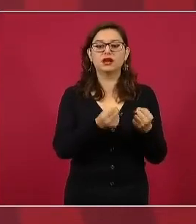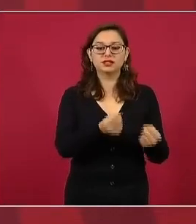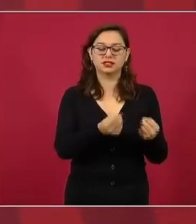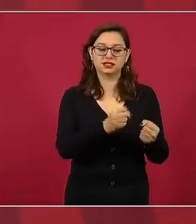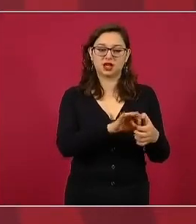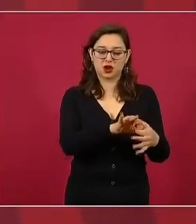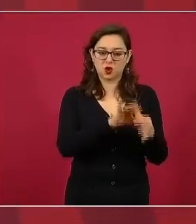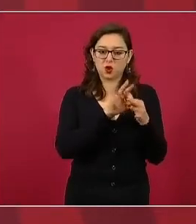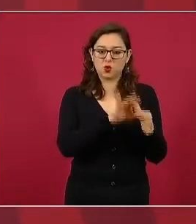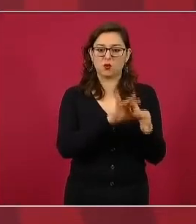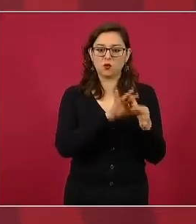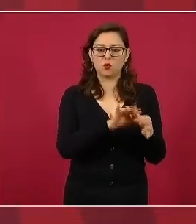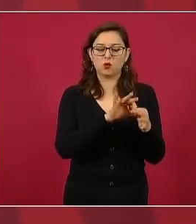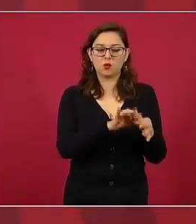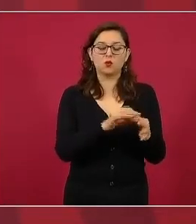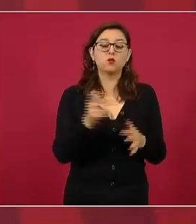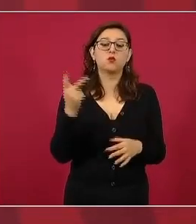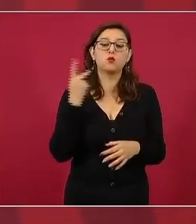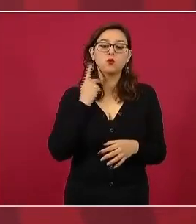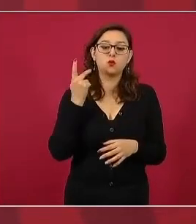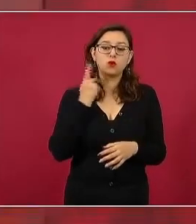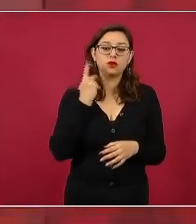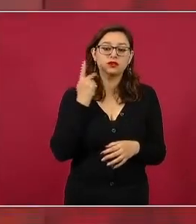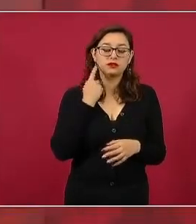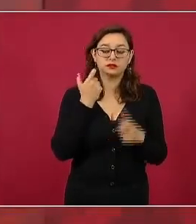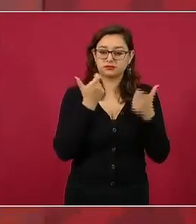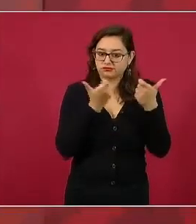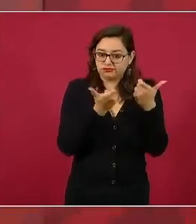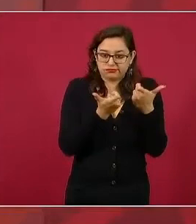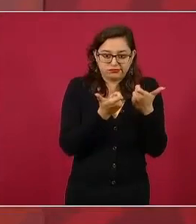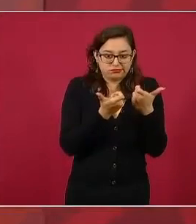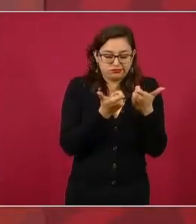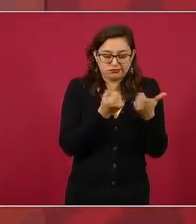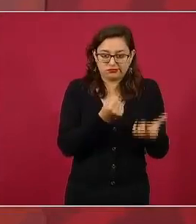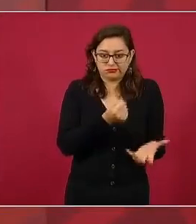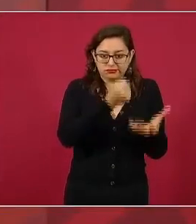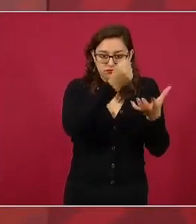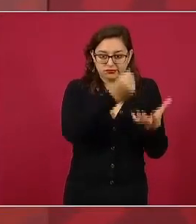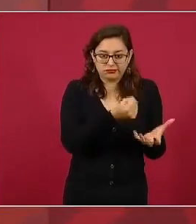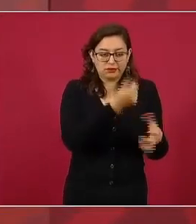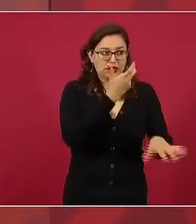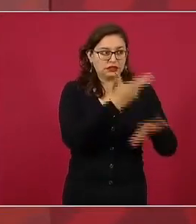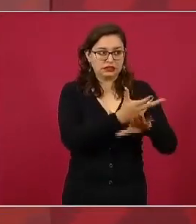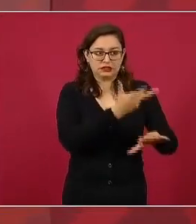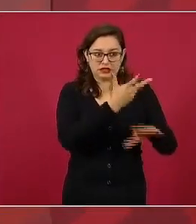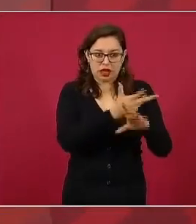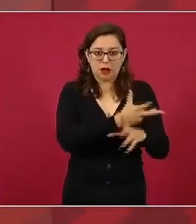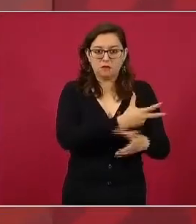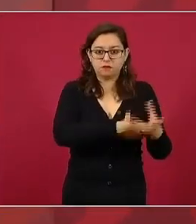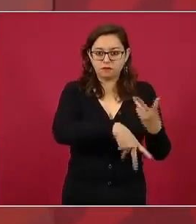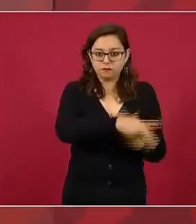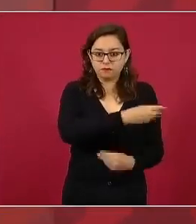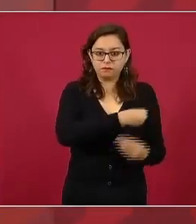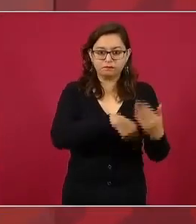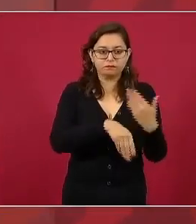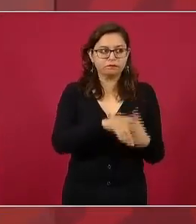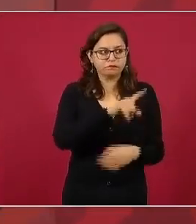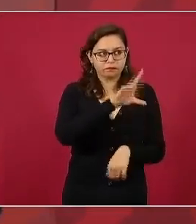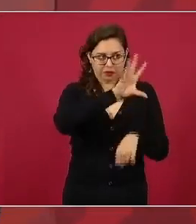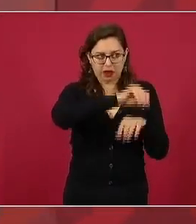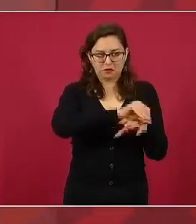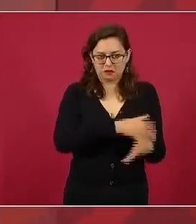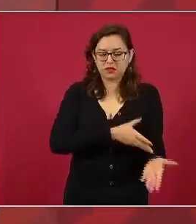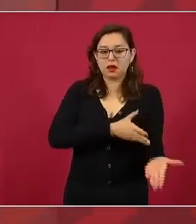a esta política de financiamiento de Estados Unidos, o de injerencia de Estados